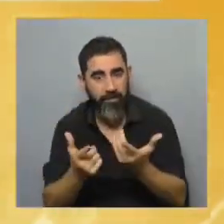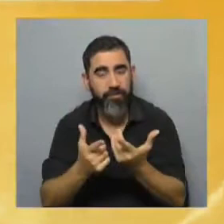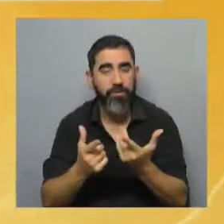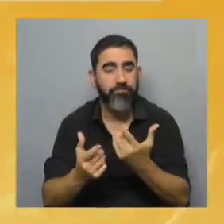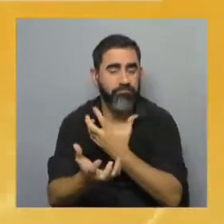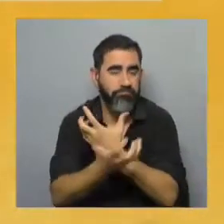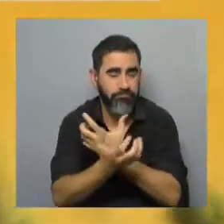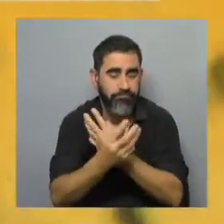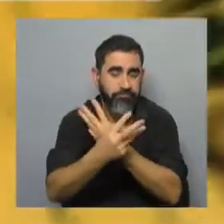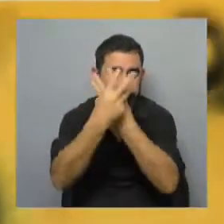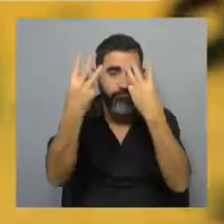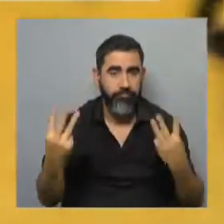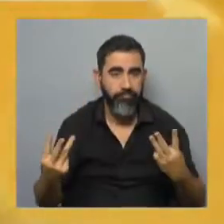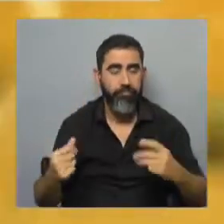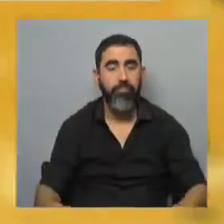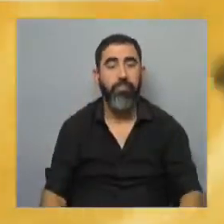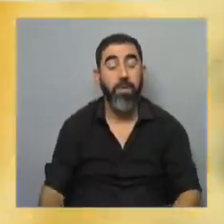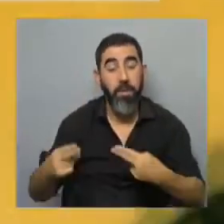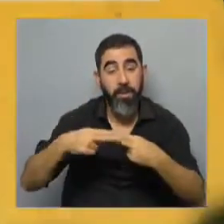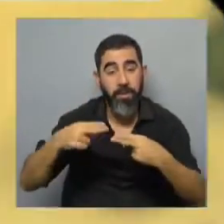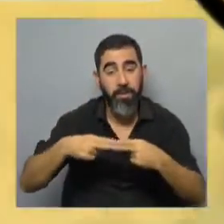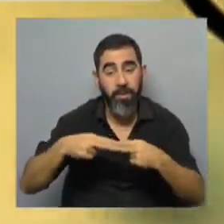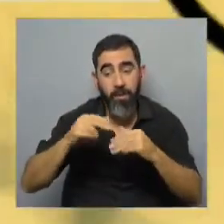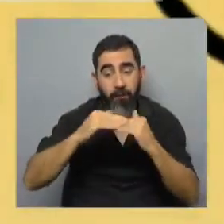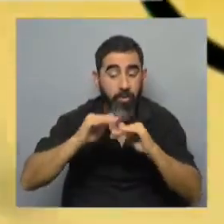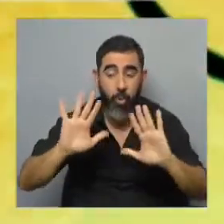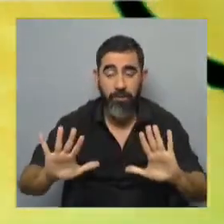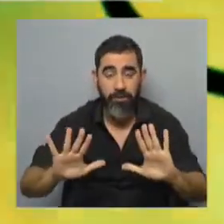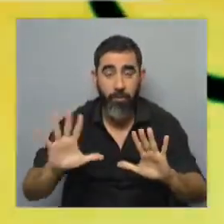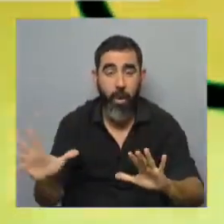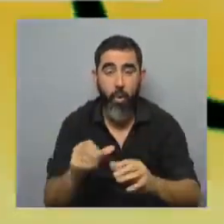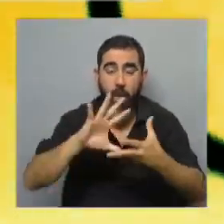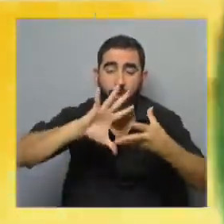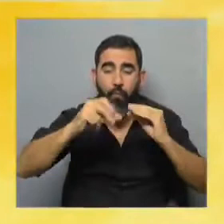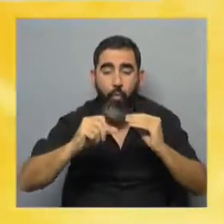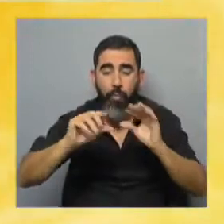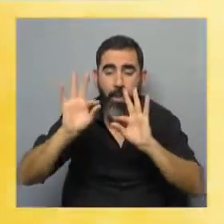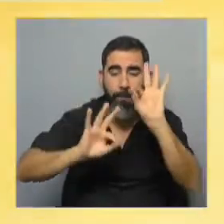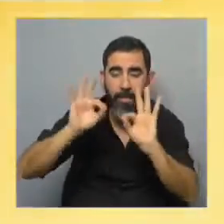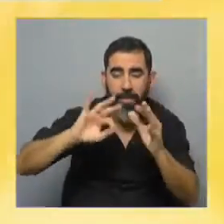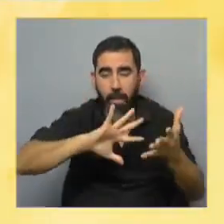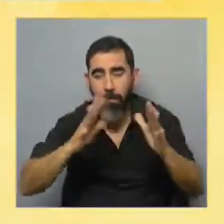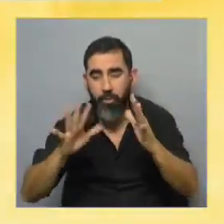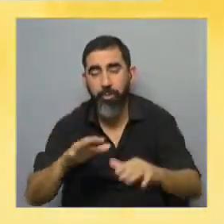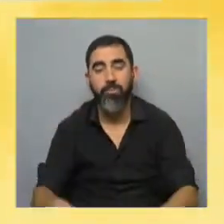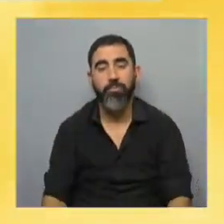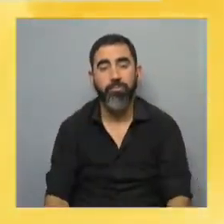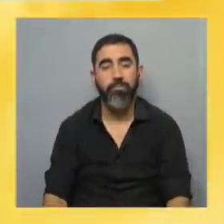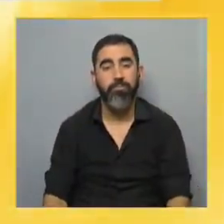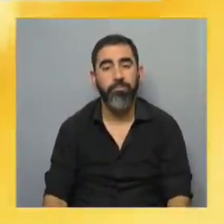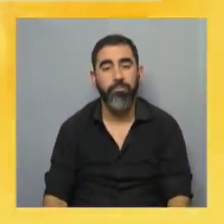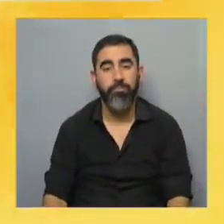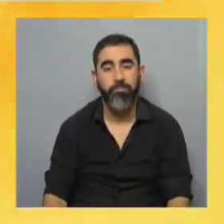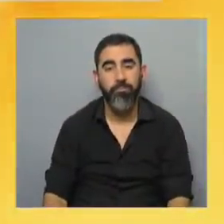fósiles en internet. Y bueno, me baso en eso para lograr la forma, las proporciones, más o menos.